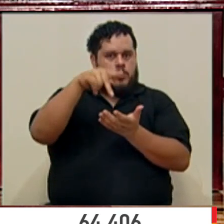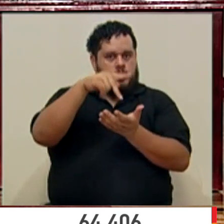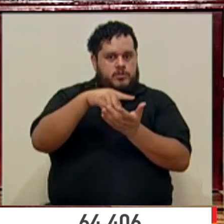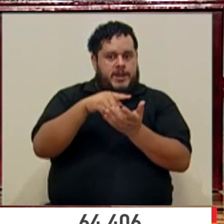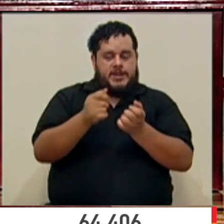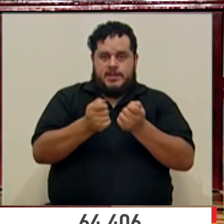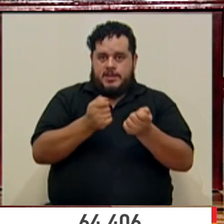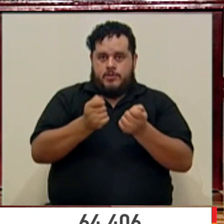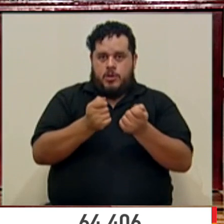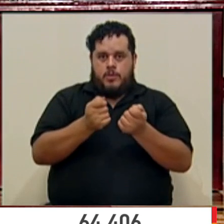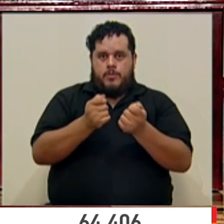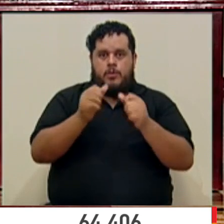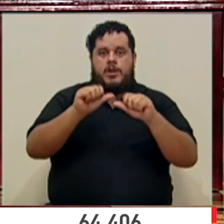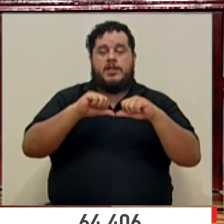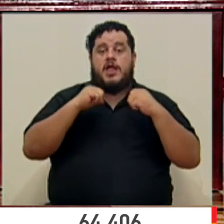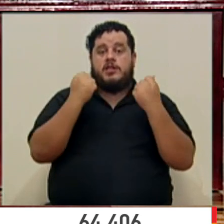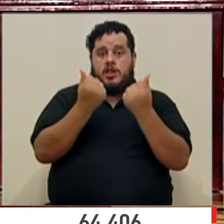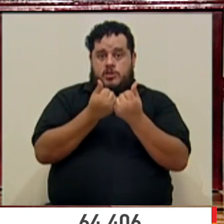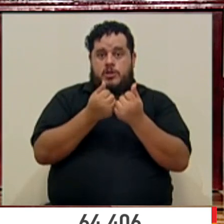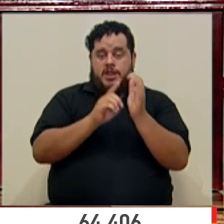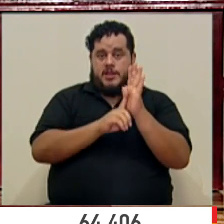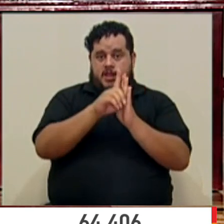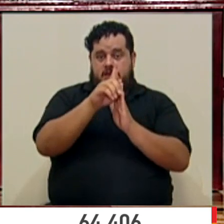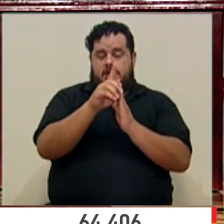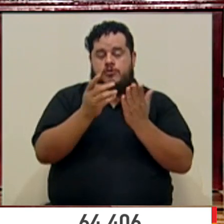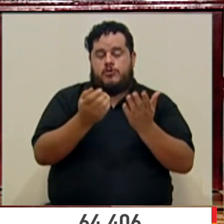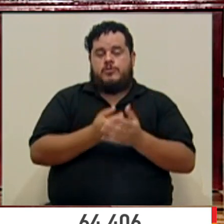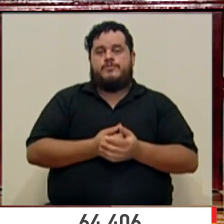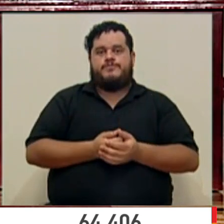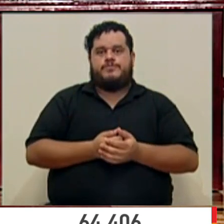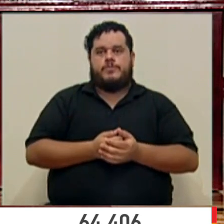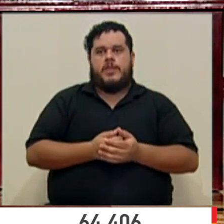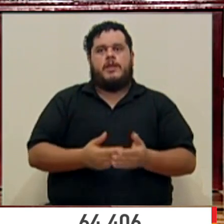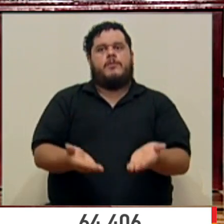están administrados por las asociaciones de desarrollo.